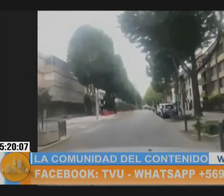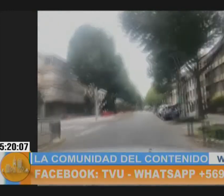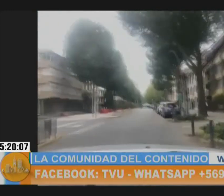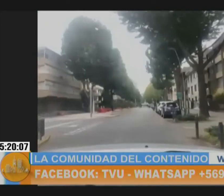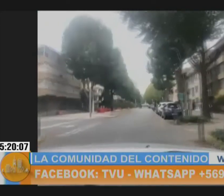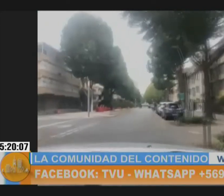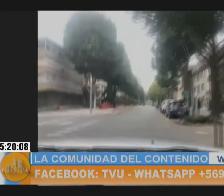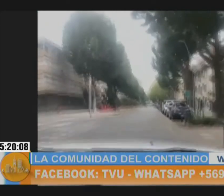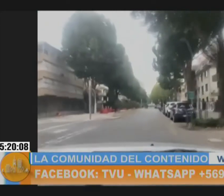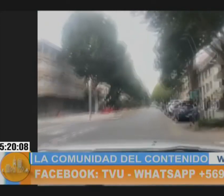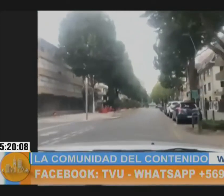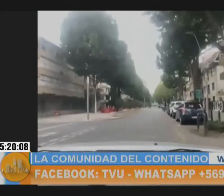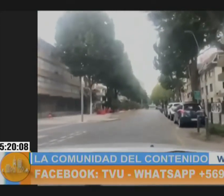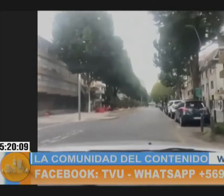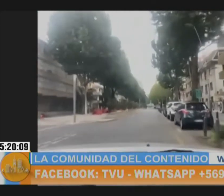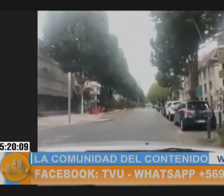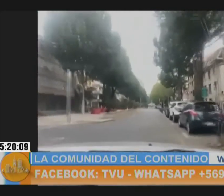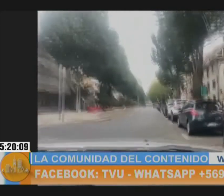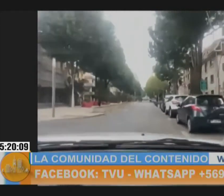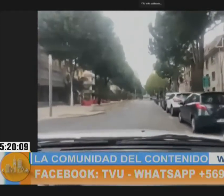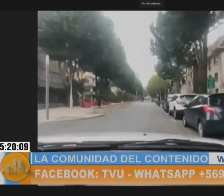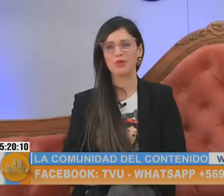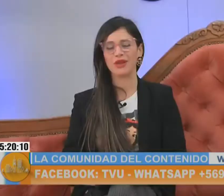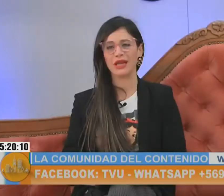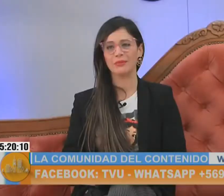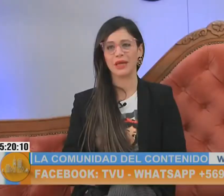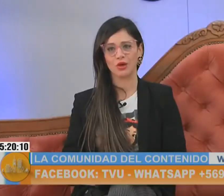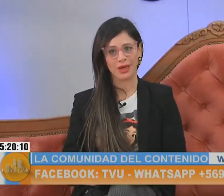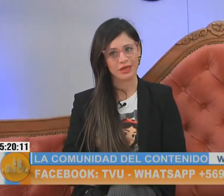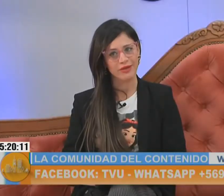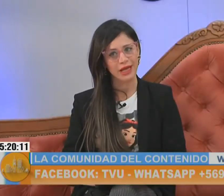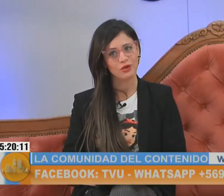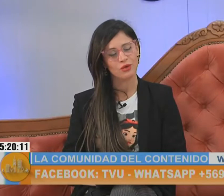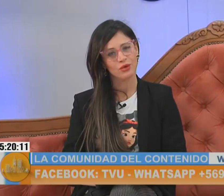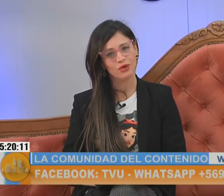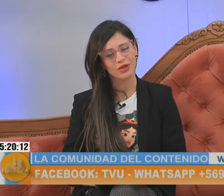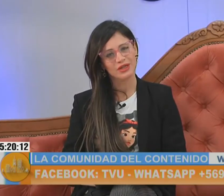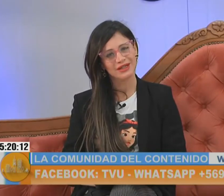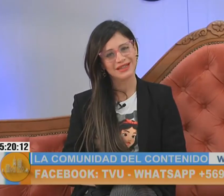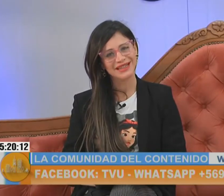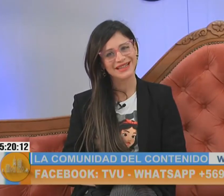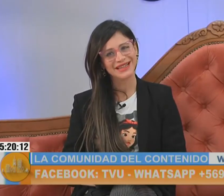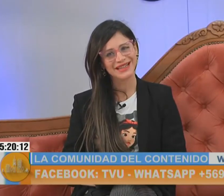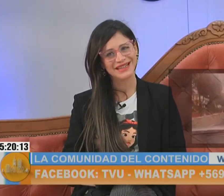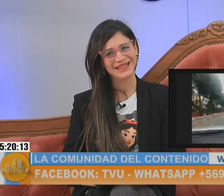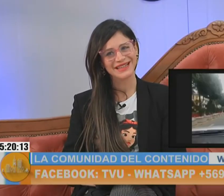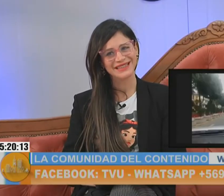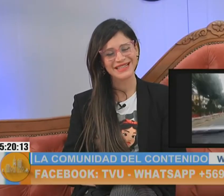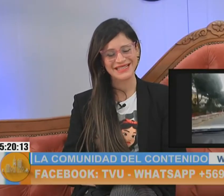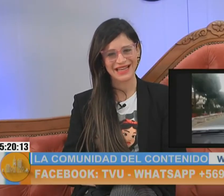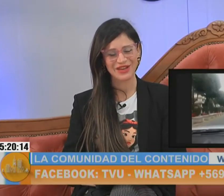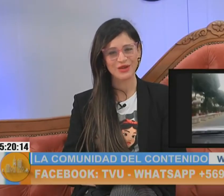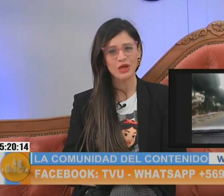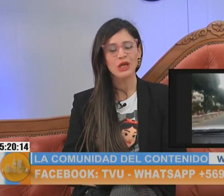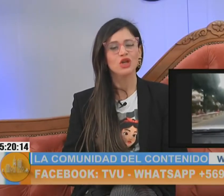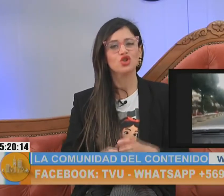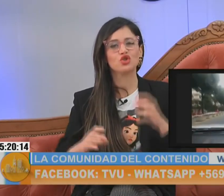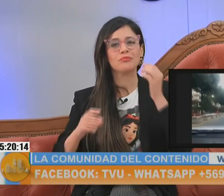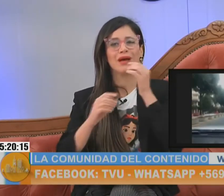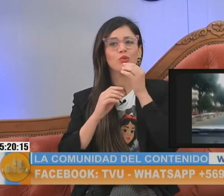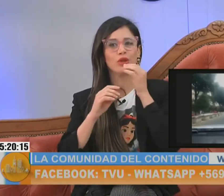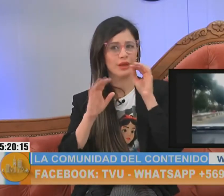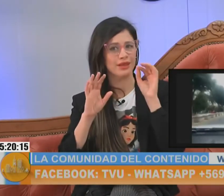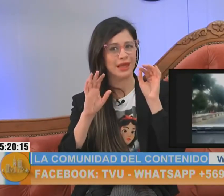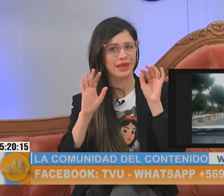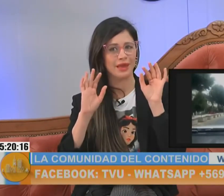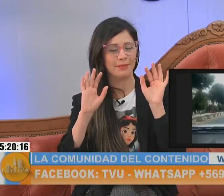sí, creo. Oye, todas las mujeres son fan del calor. ¿Prefieres el frío, prefieres el invierno más que el verano? Sí, por supuesto. ¿En serio? Yo soy más